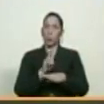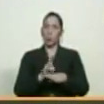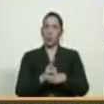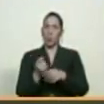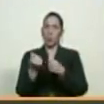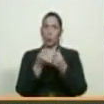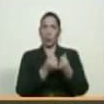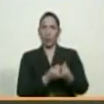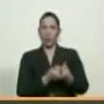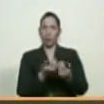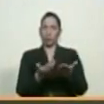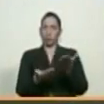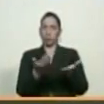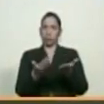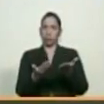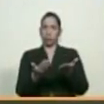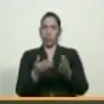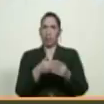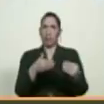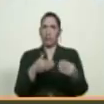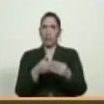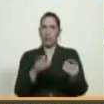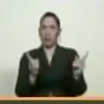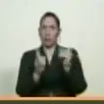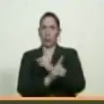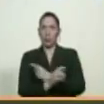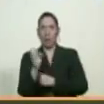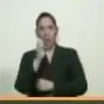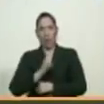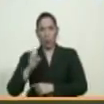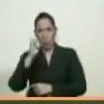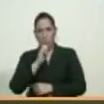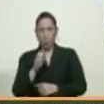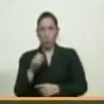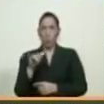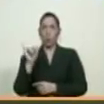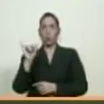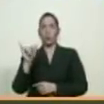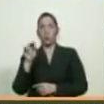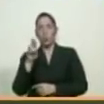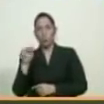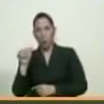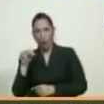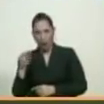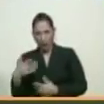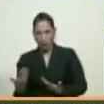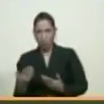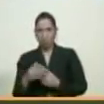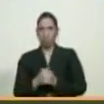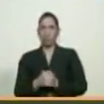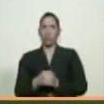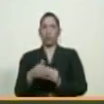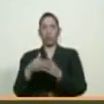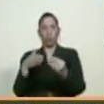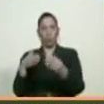en divisas convertibles, como el euro, el yuan, el rublo y el dólar.